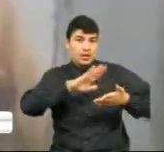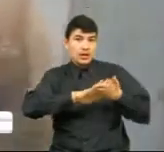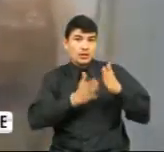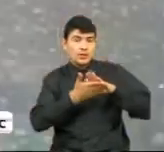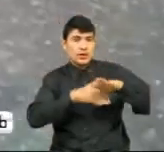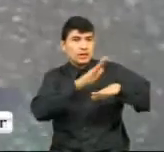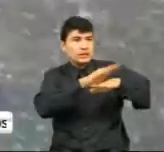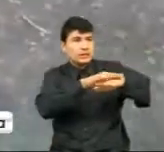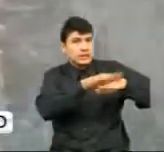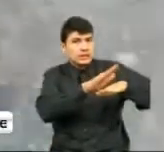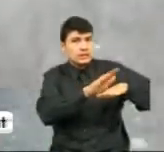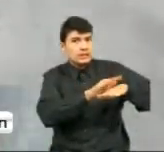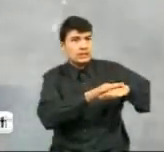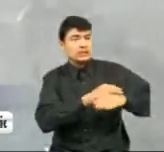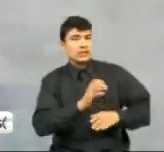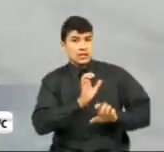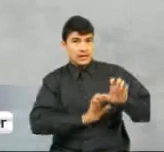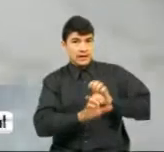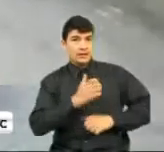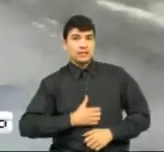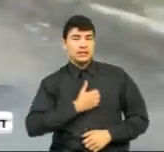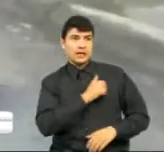la atención de los organismos de socorro.